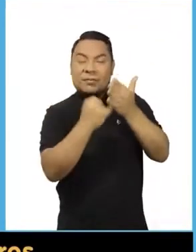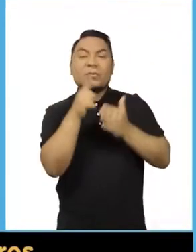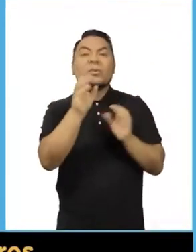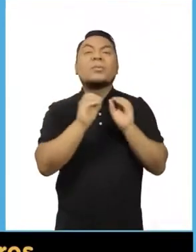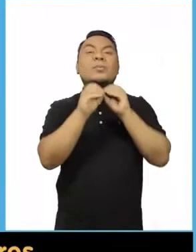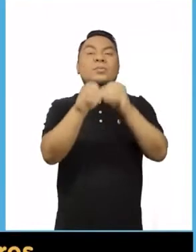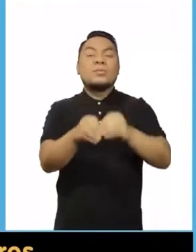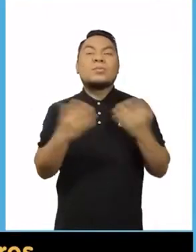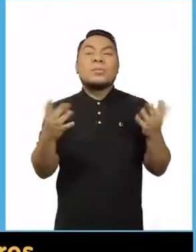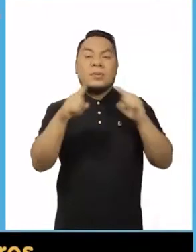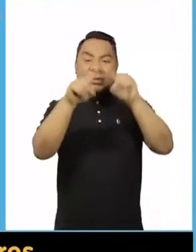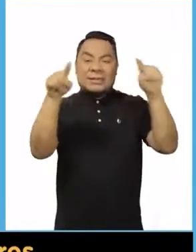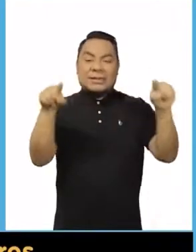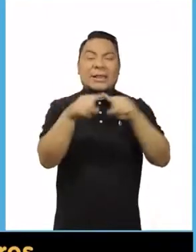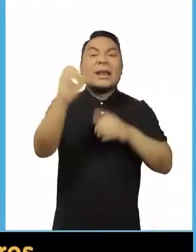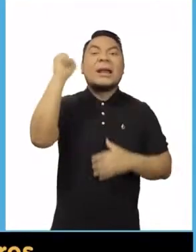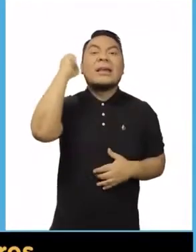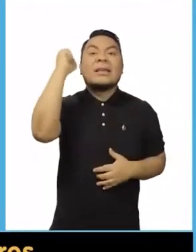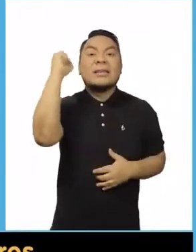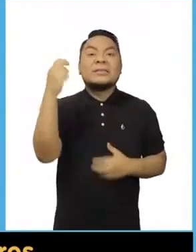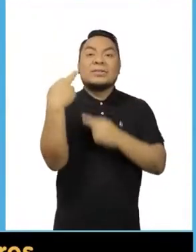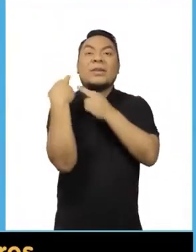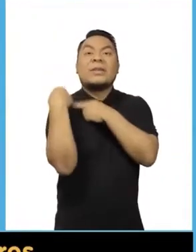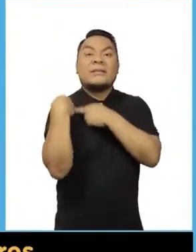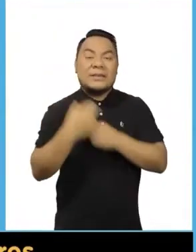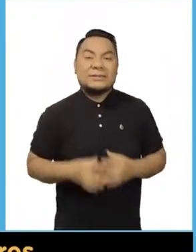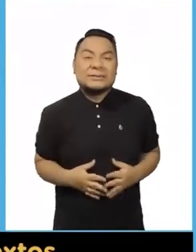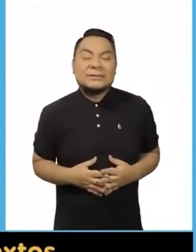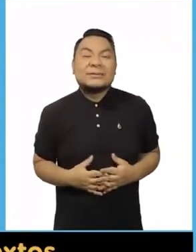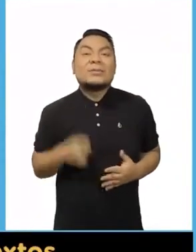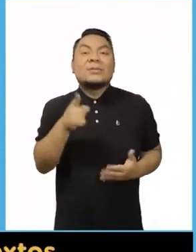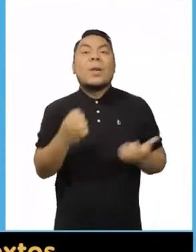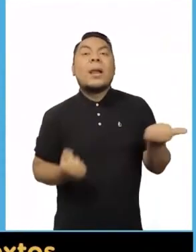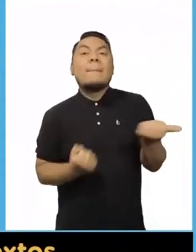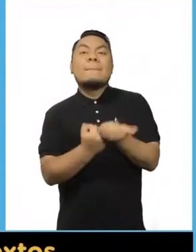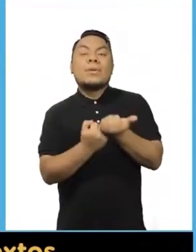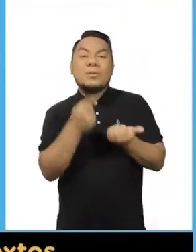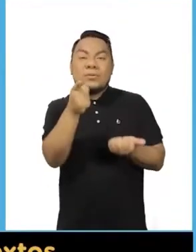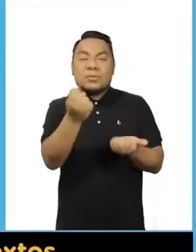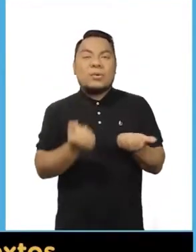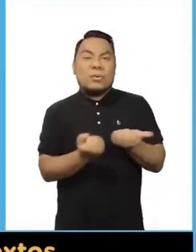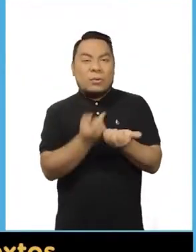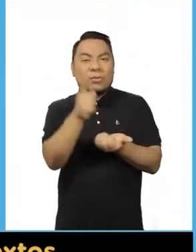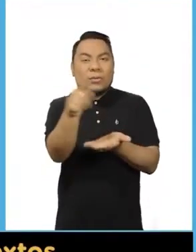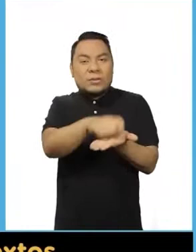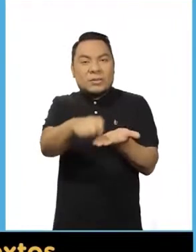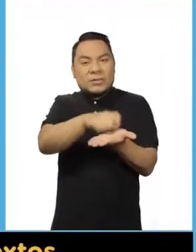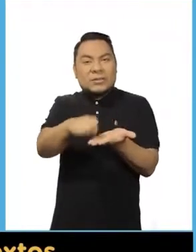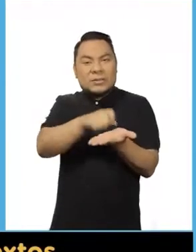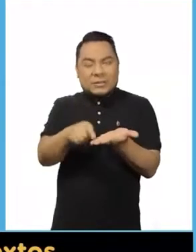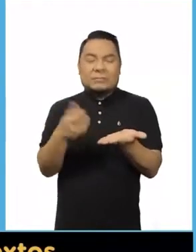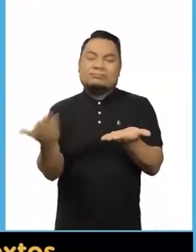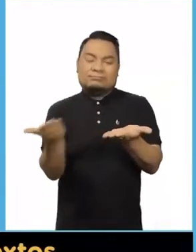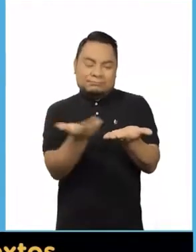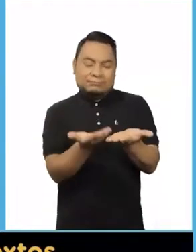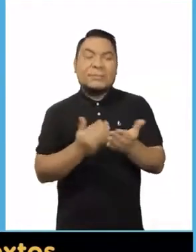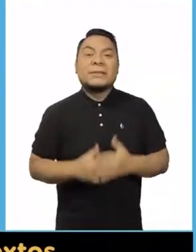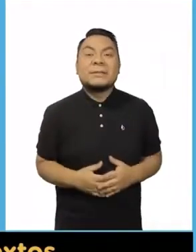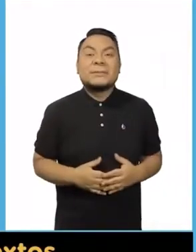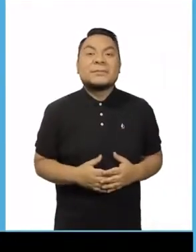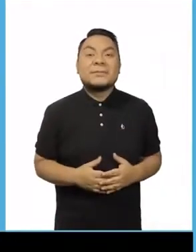dibujo, coloca carteles de derechos y deberes. Apóyala o apóyalo escribiendo los